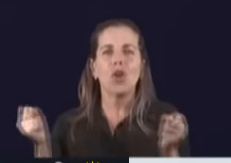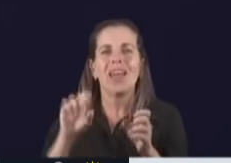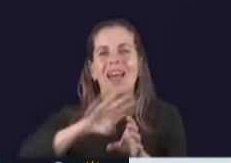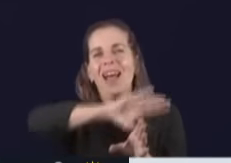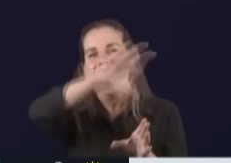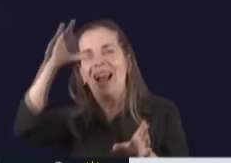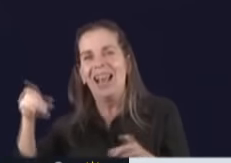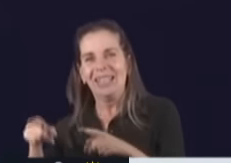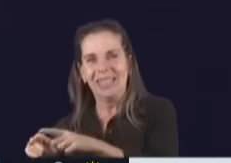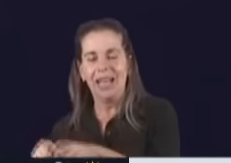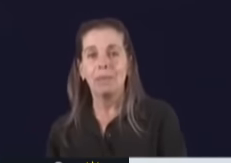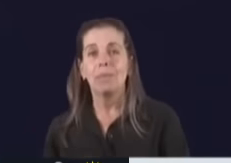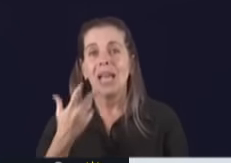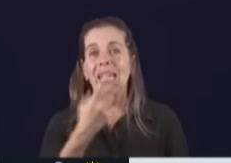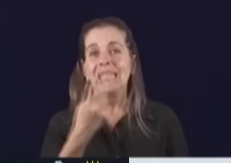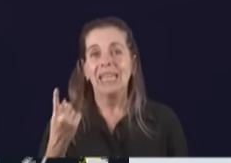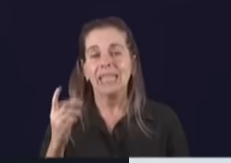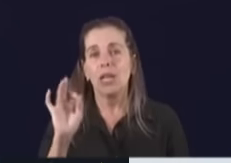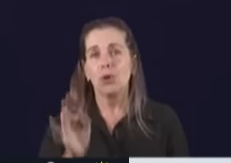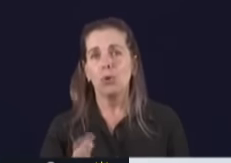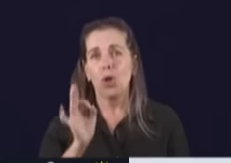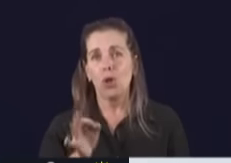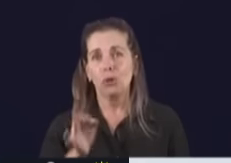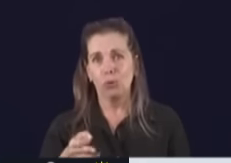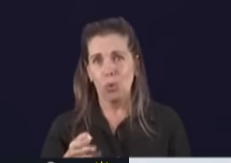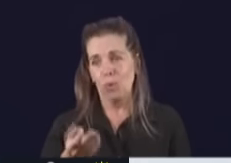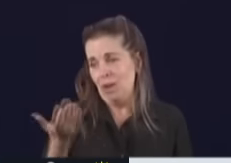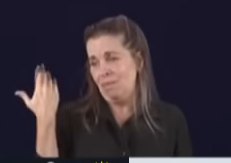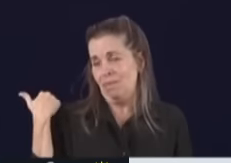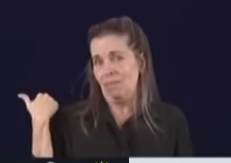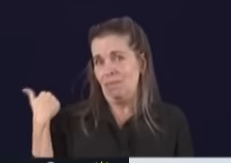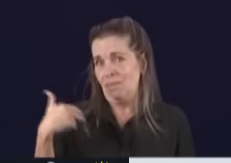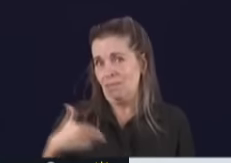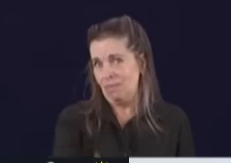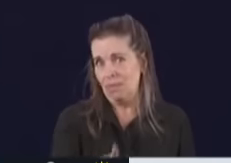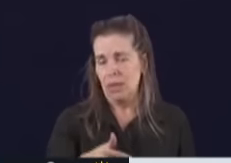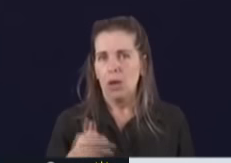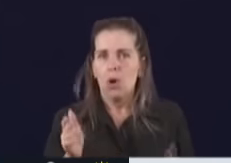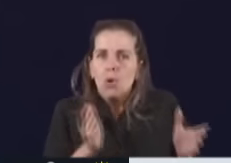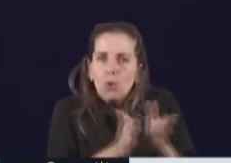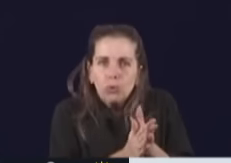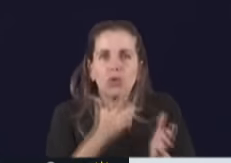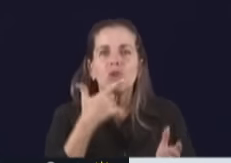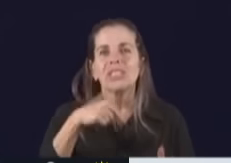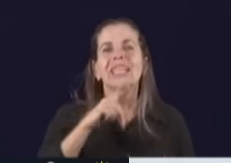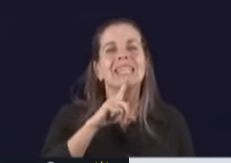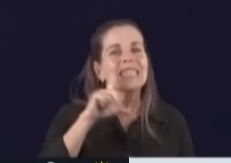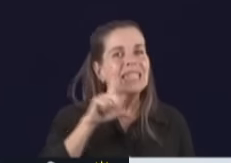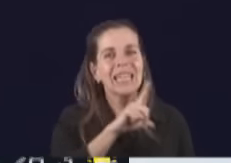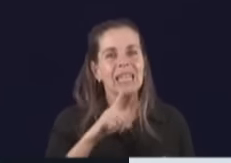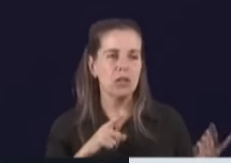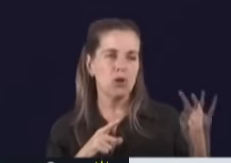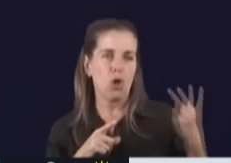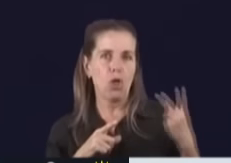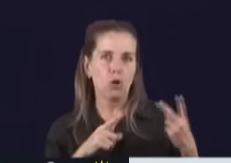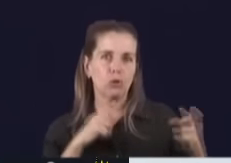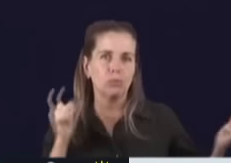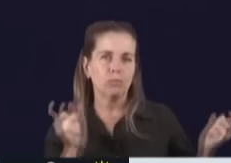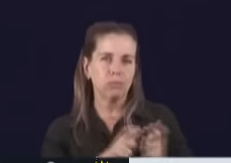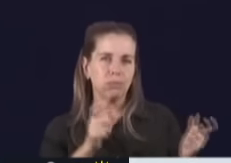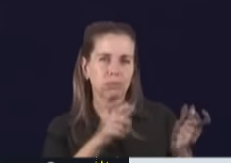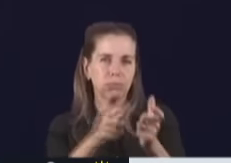octubre, junto al ministro del Interior, Diego Santilli, nos reunimos con los gobernadores, o vicegobernadores en su defecto, de 20 provincias